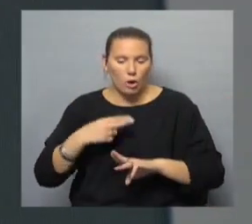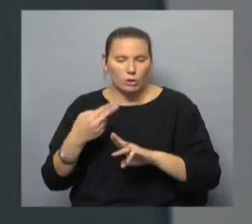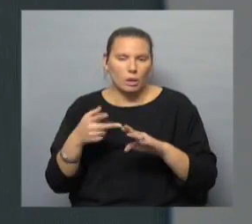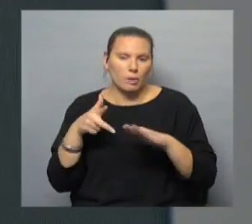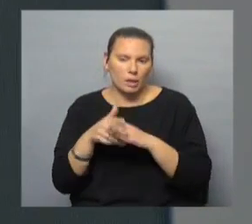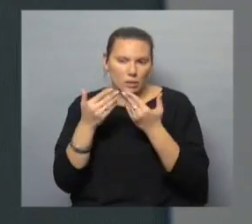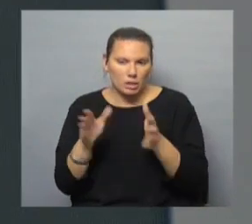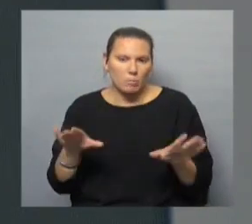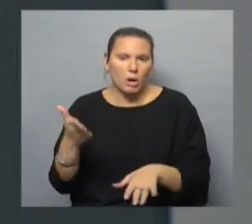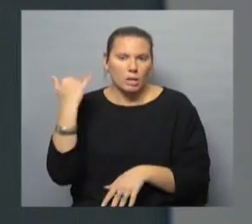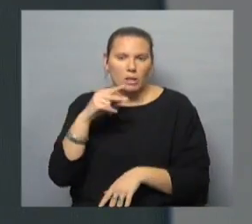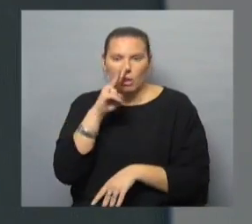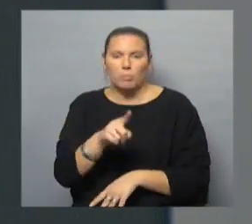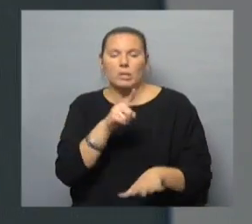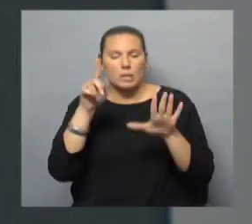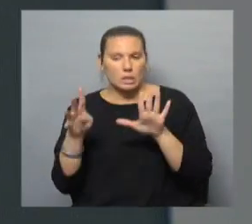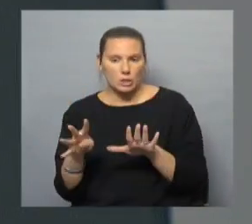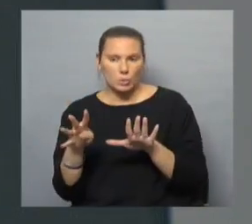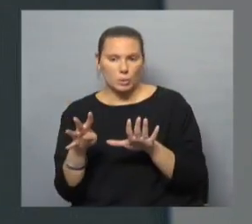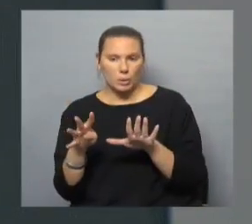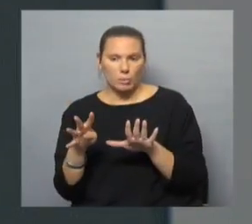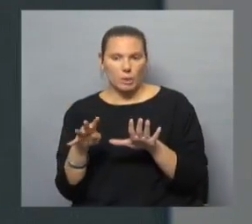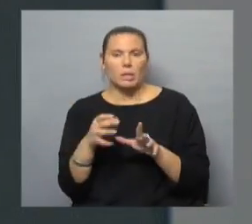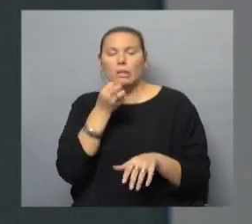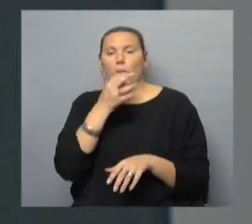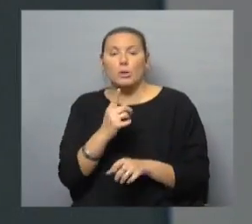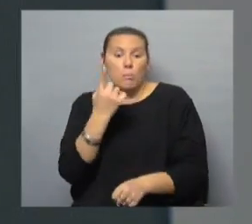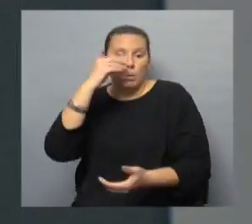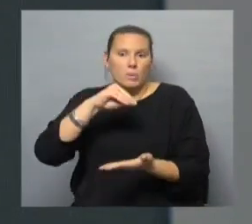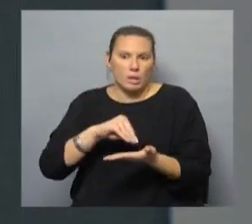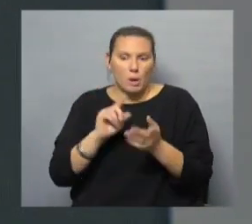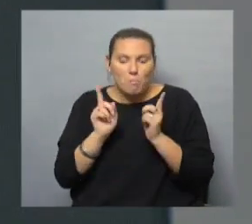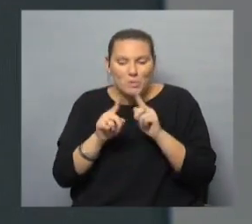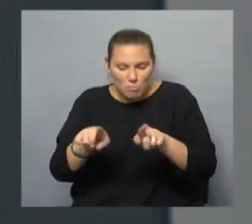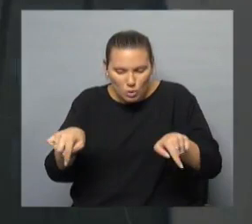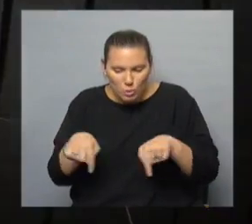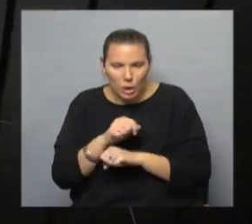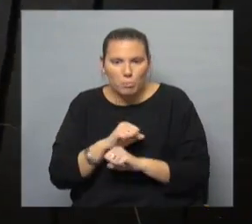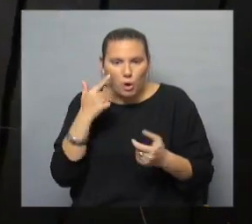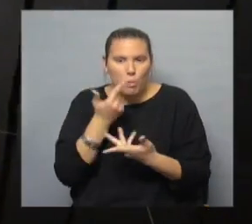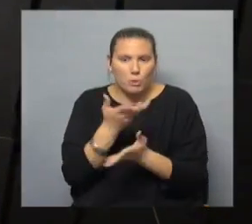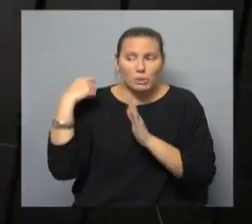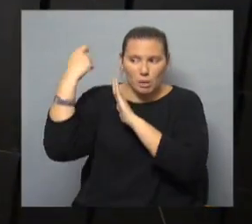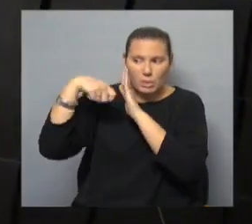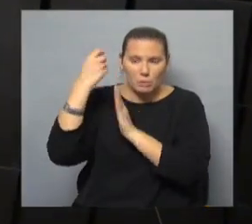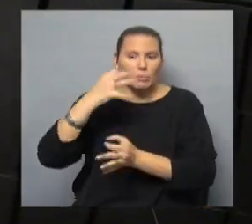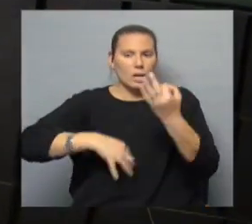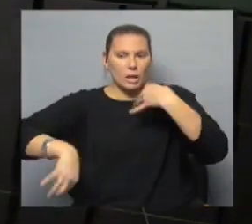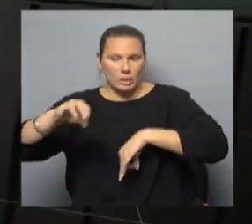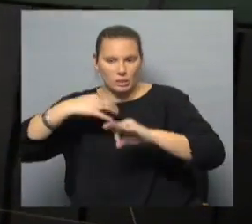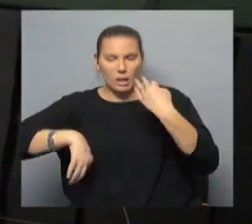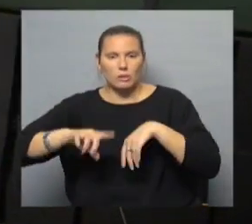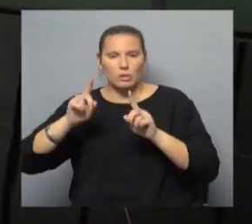después que la habíamos hecho en el 2019. Y está buenísimo, es la primera vez que me pasa que en el mismo espacio puedas mostrar cine y teatro. Me acuerdo